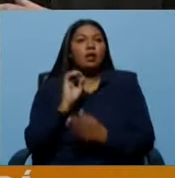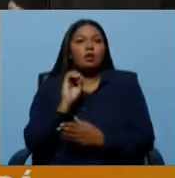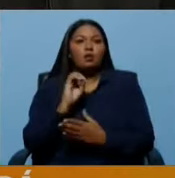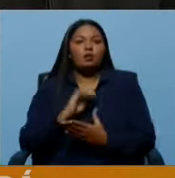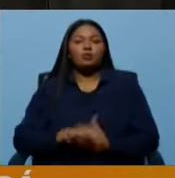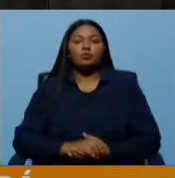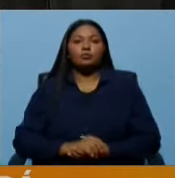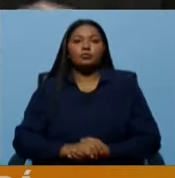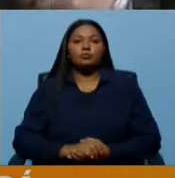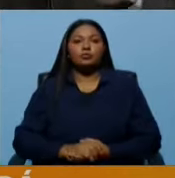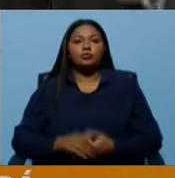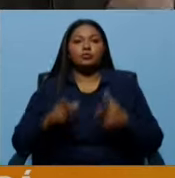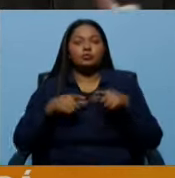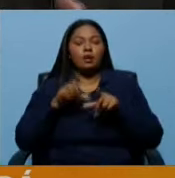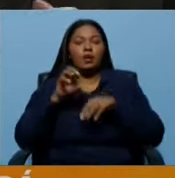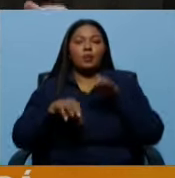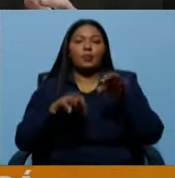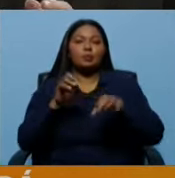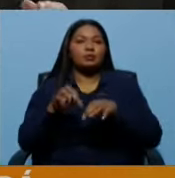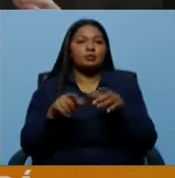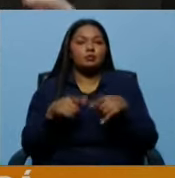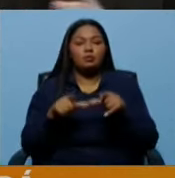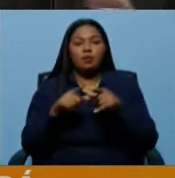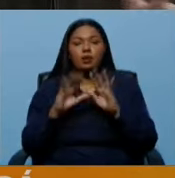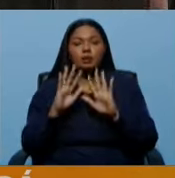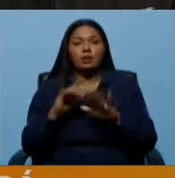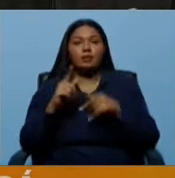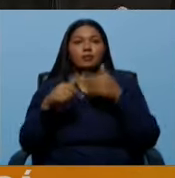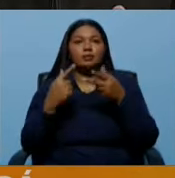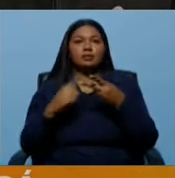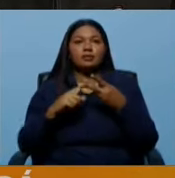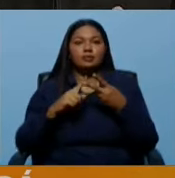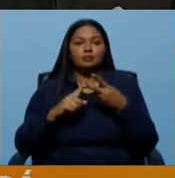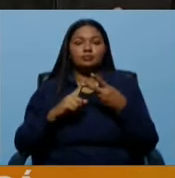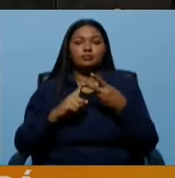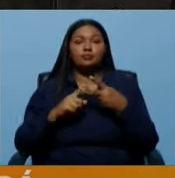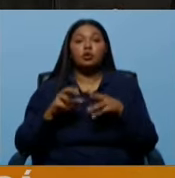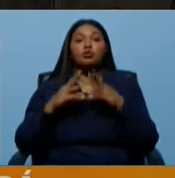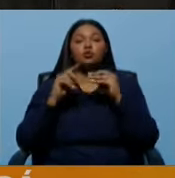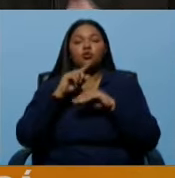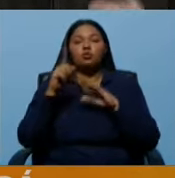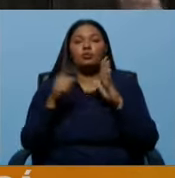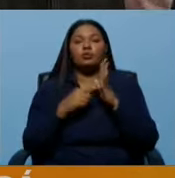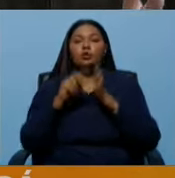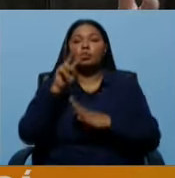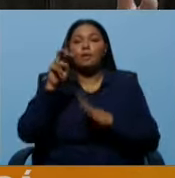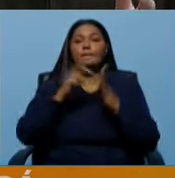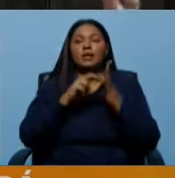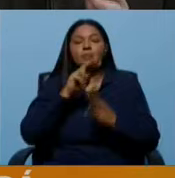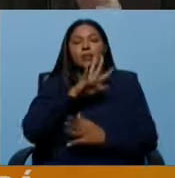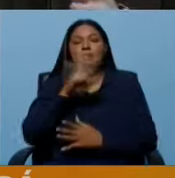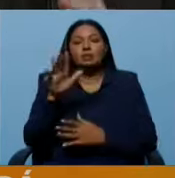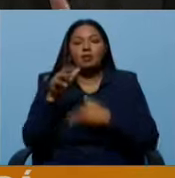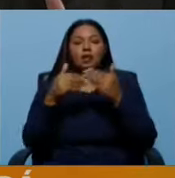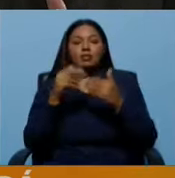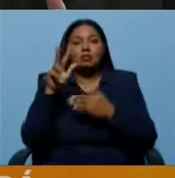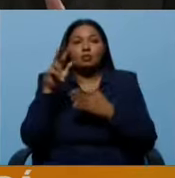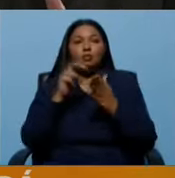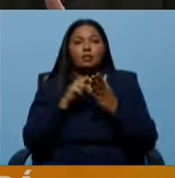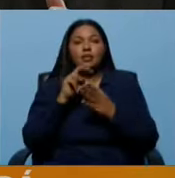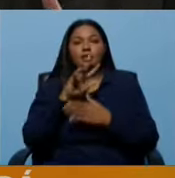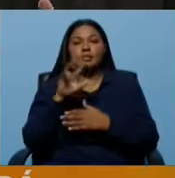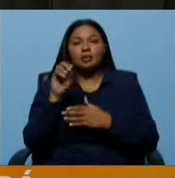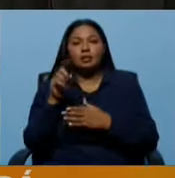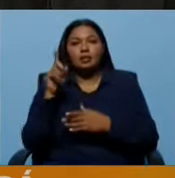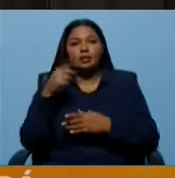un espacio de campesinos, si estás en un espacio pescador, etcétera? Luego viene todo el 2025 y luego viene al 2030. Esos son los tres momentos